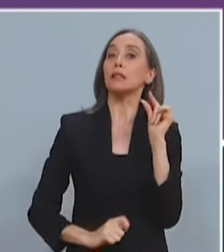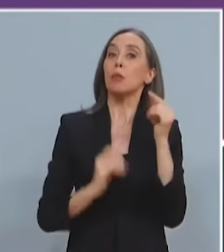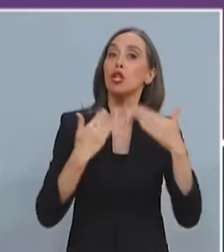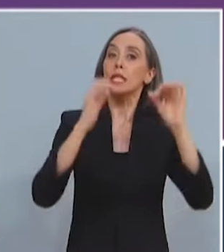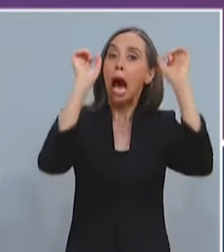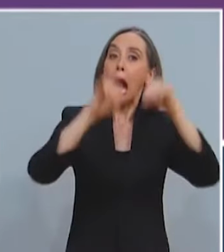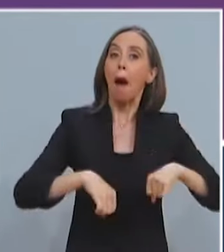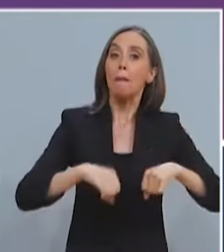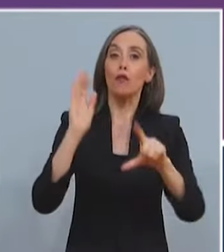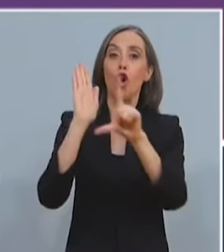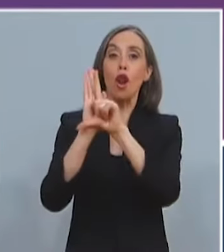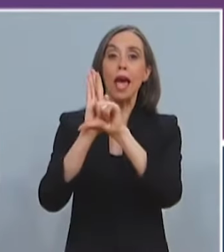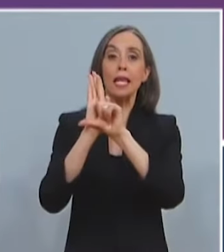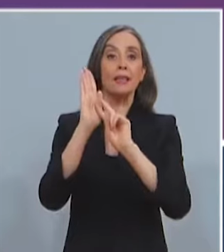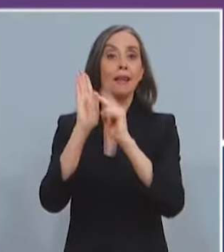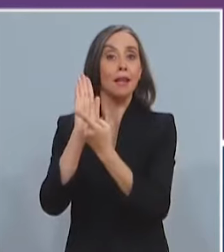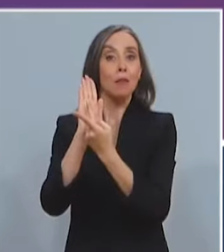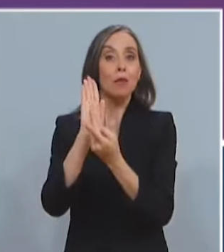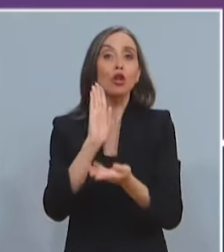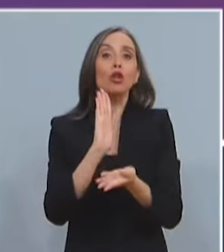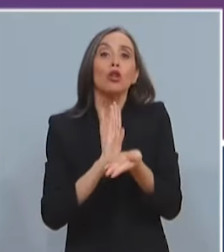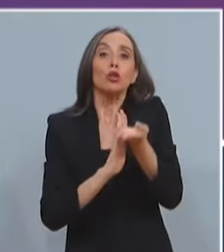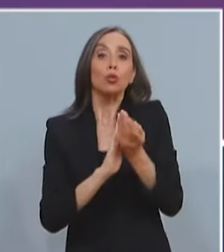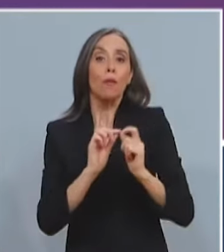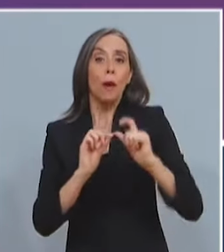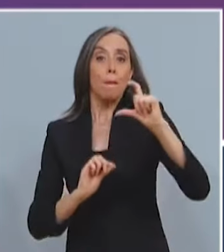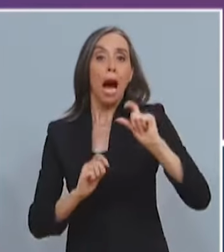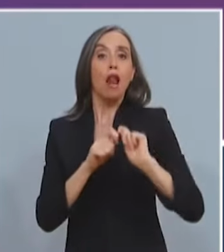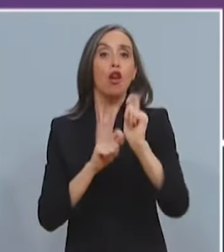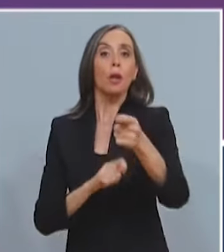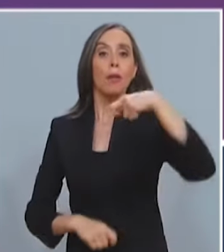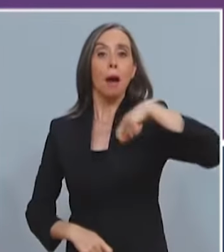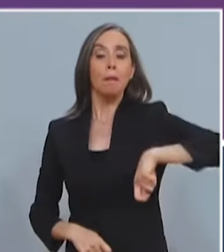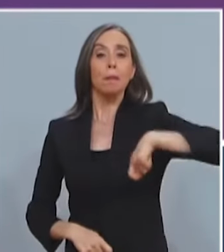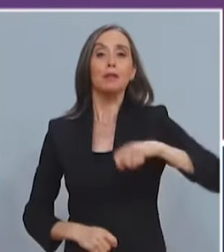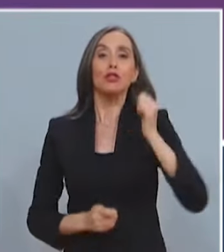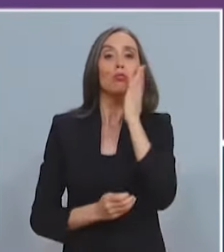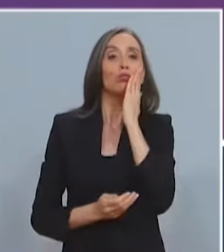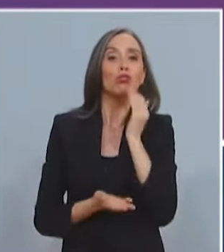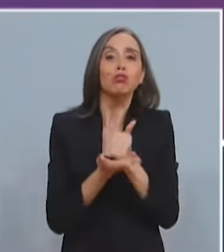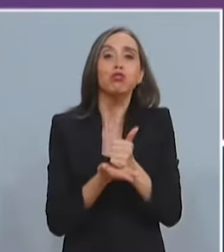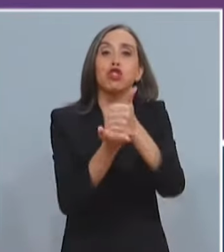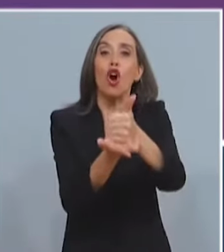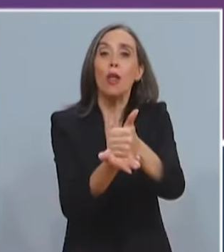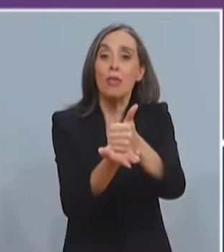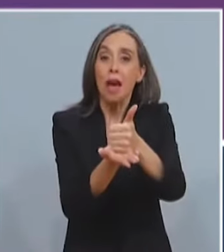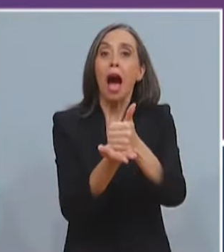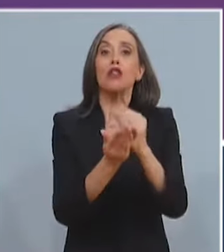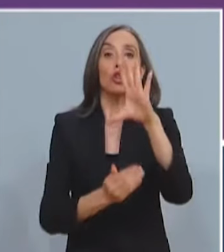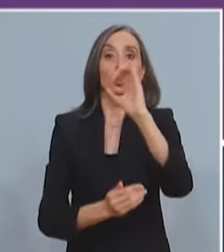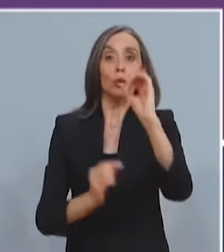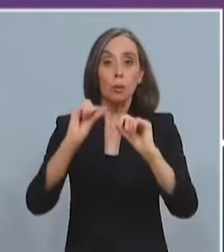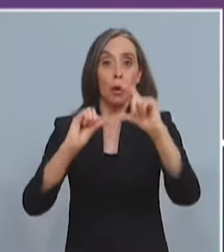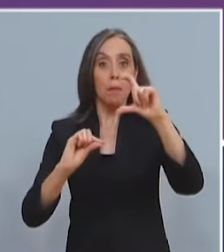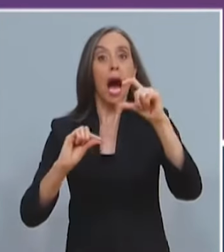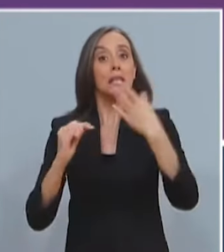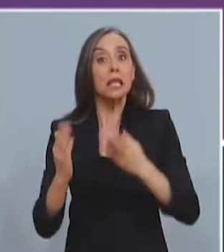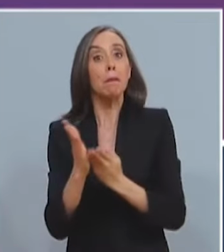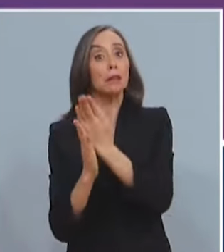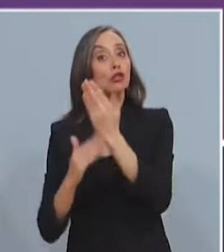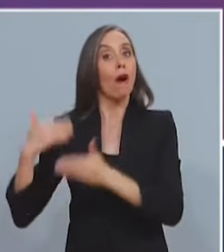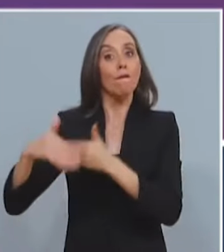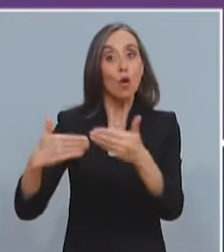y que permite un aumento del 50% en las pensiones del pilar solidario reforma que ya está en plena operación y